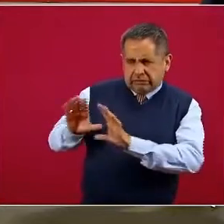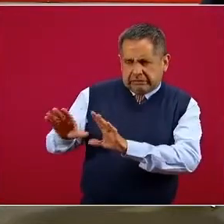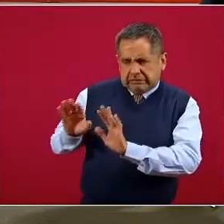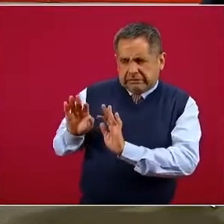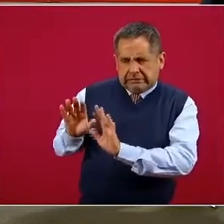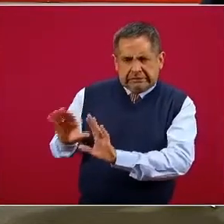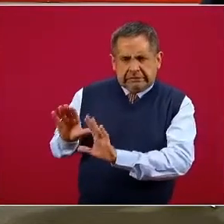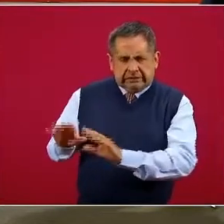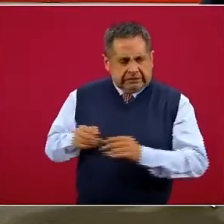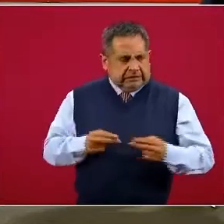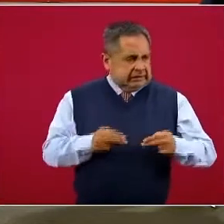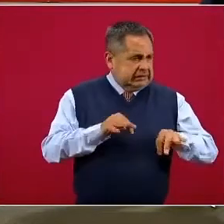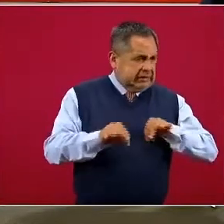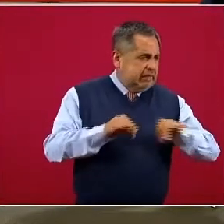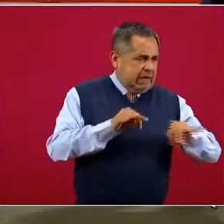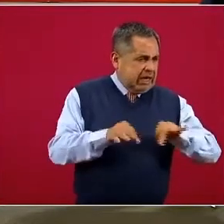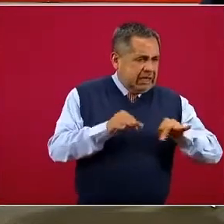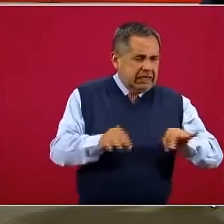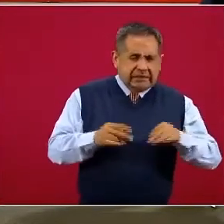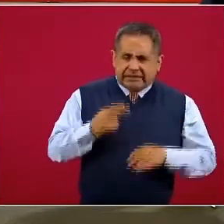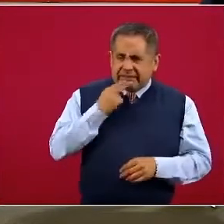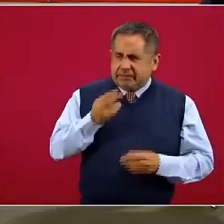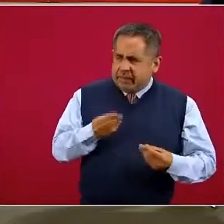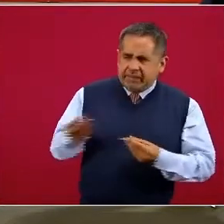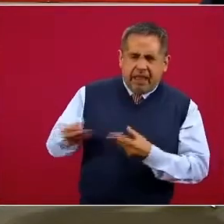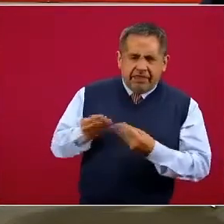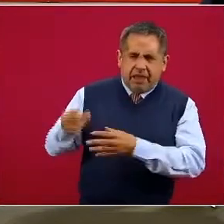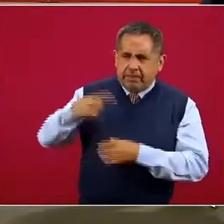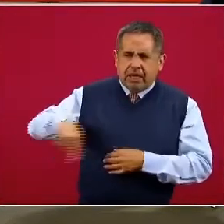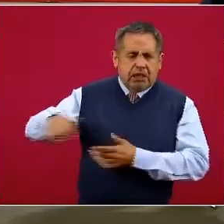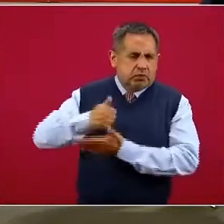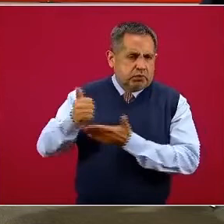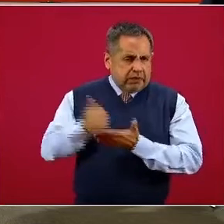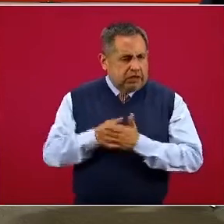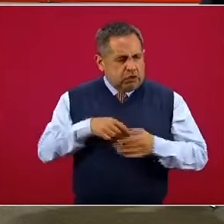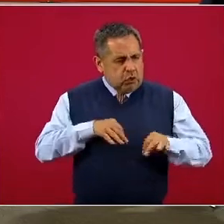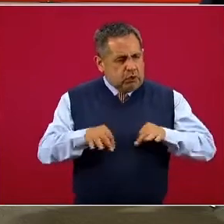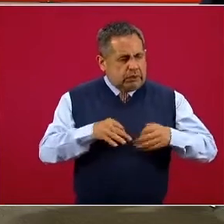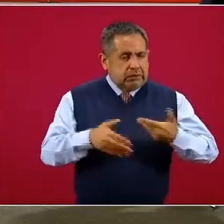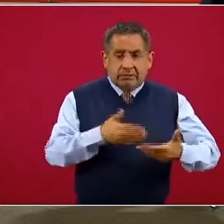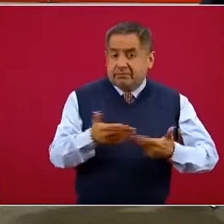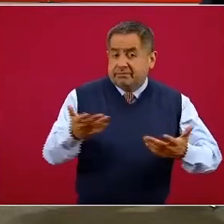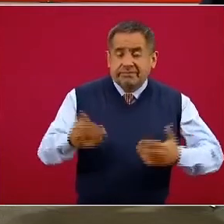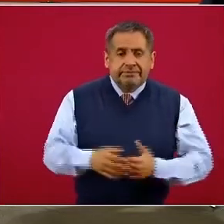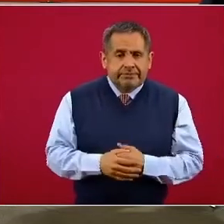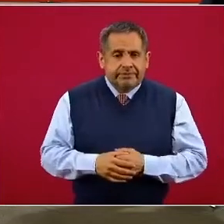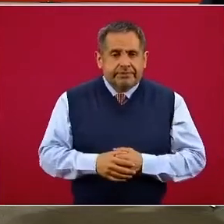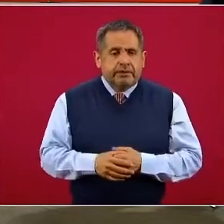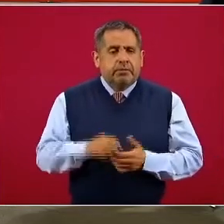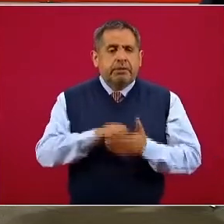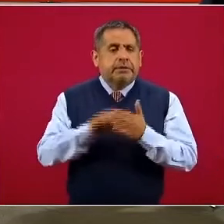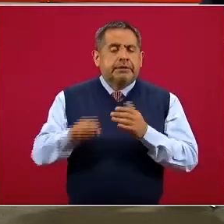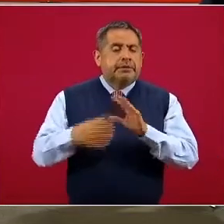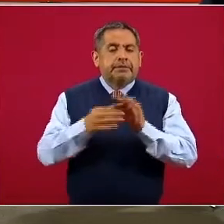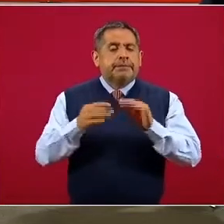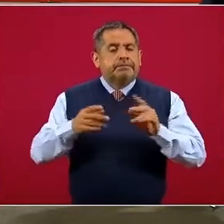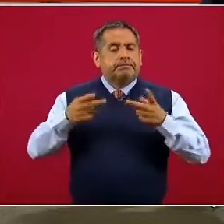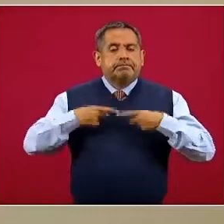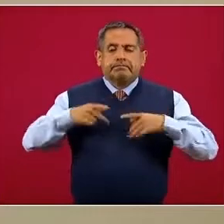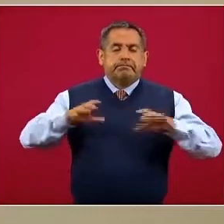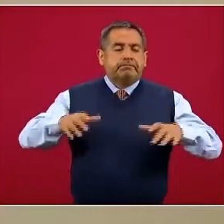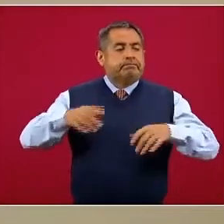servicios básicos en nuestras ciudades. En primer lugar, por supuesto, el